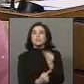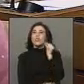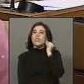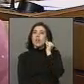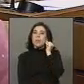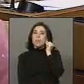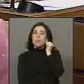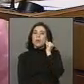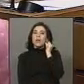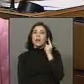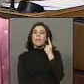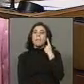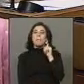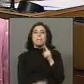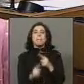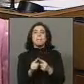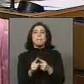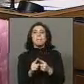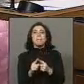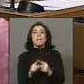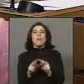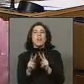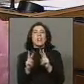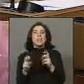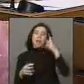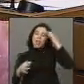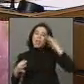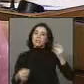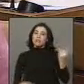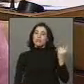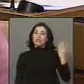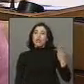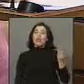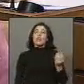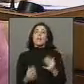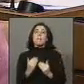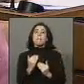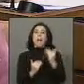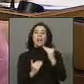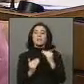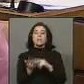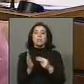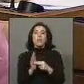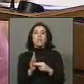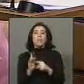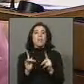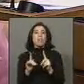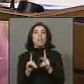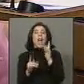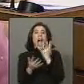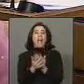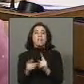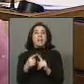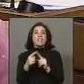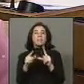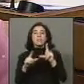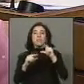mujeres basadas en principios de carácter arbitrario que aumentan aún más las desigualdades de participación